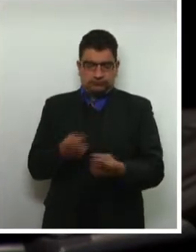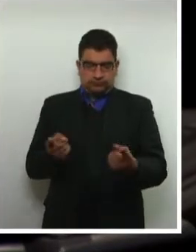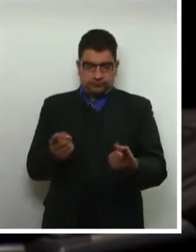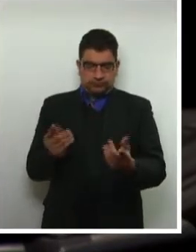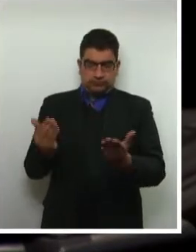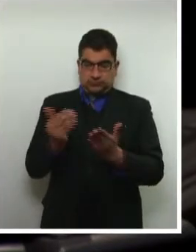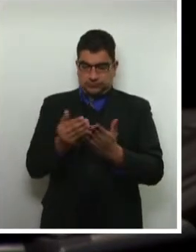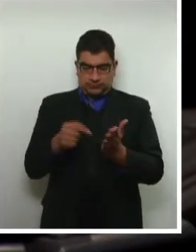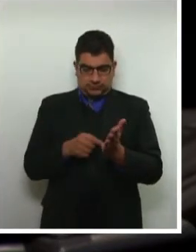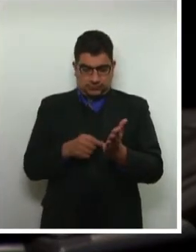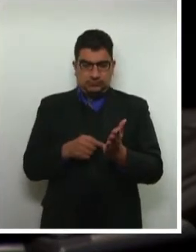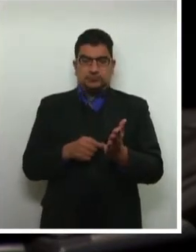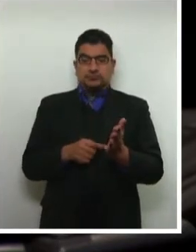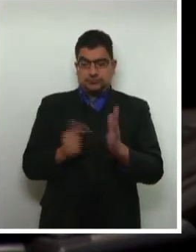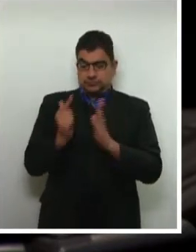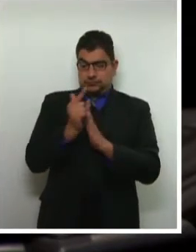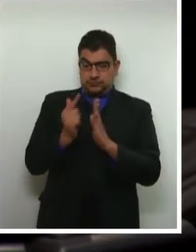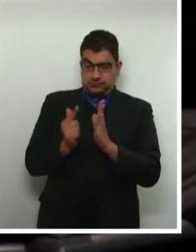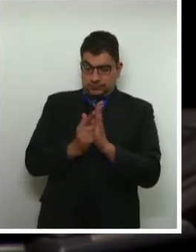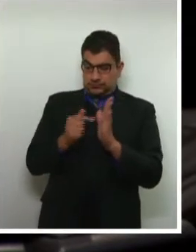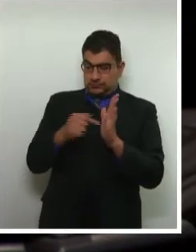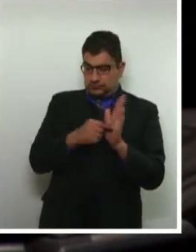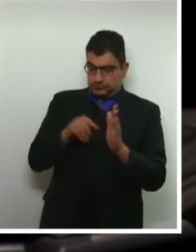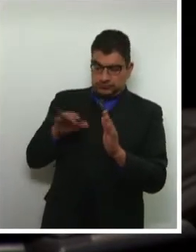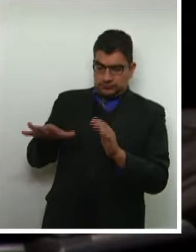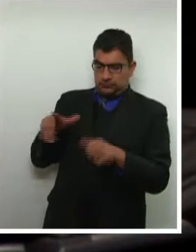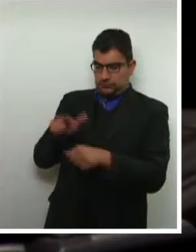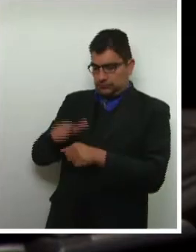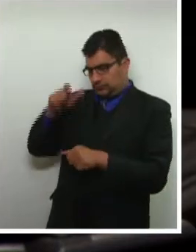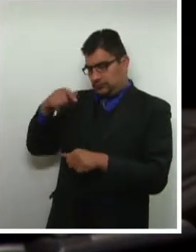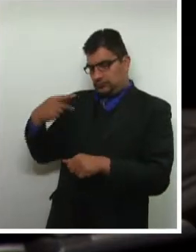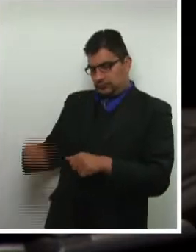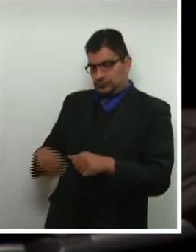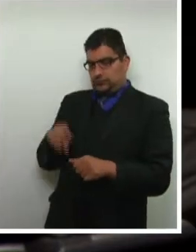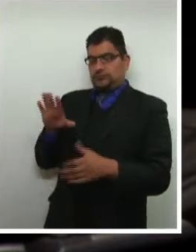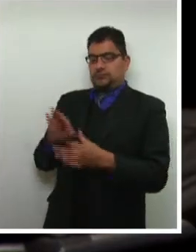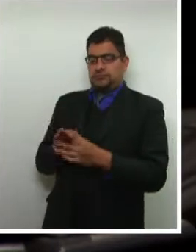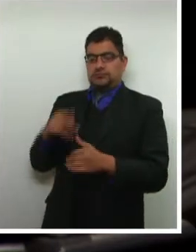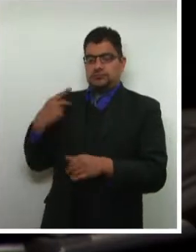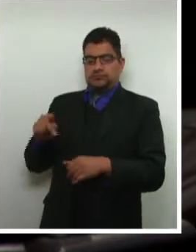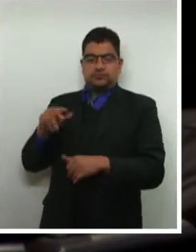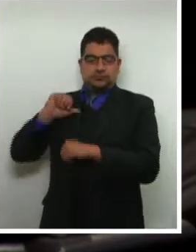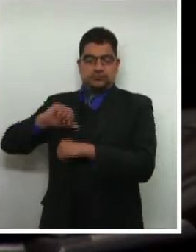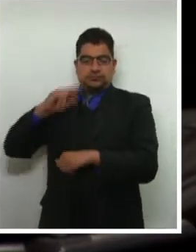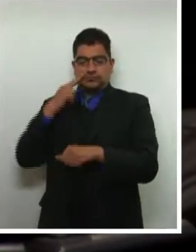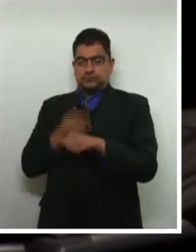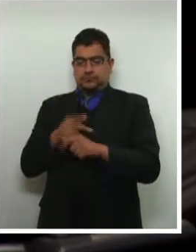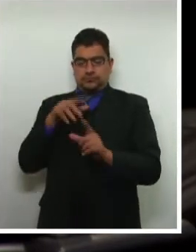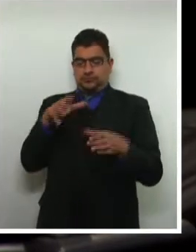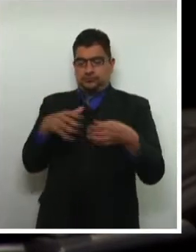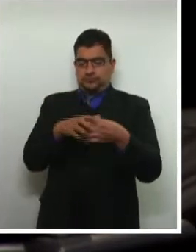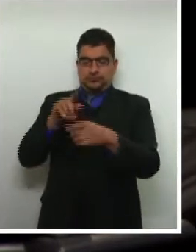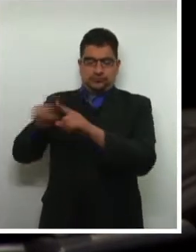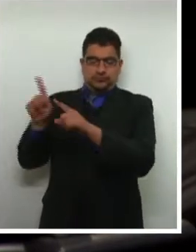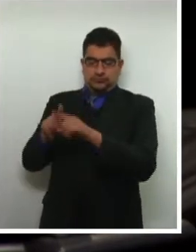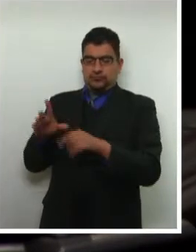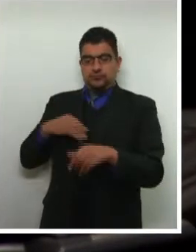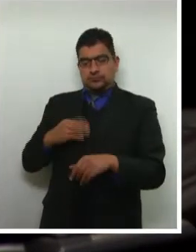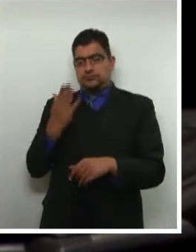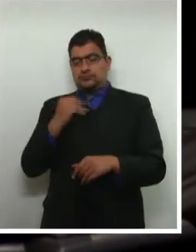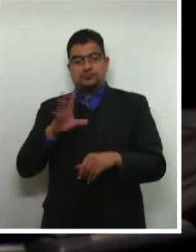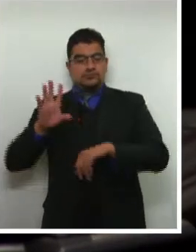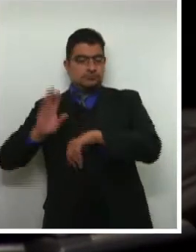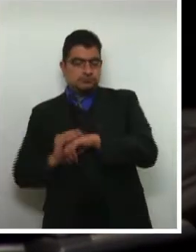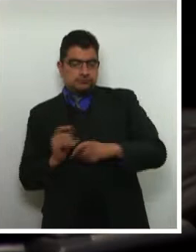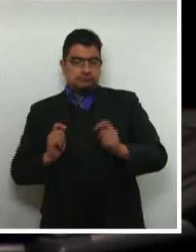En lo que respecta al patrimonio cultural, gozarán de tutela y por ningún motivo serán objeto de permisos